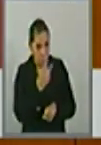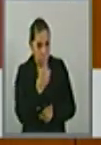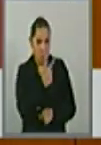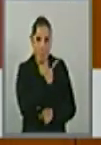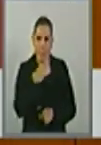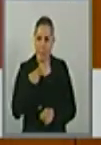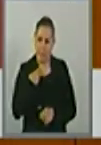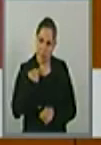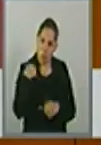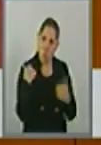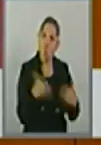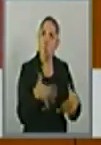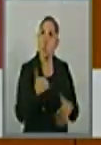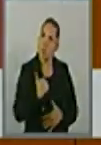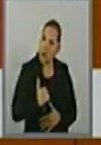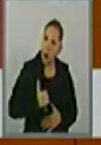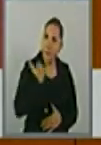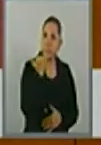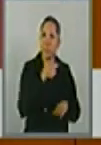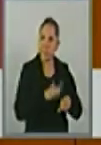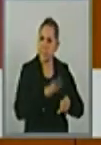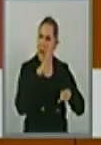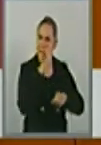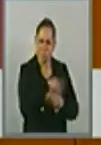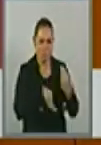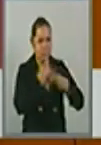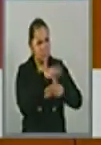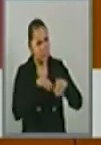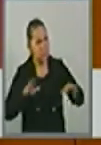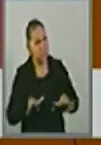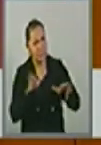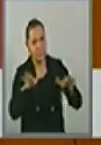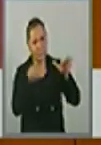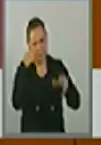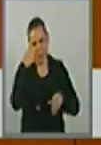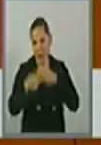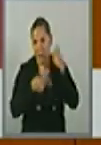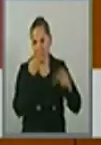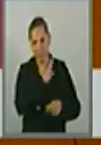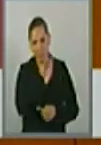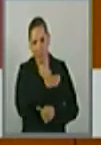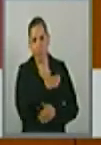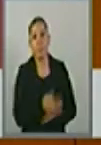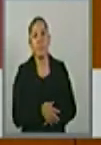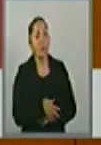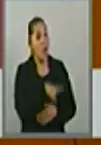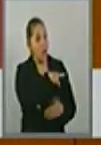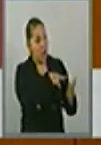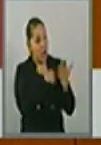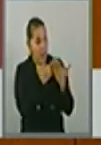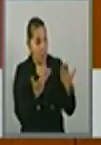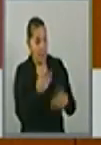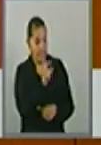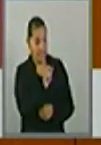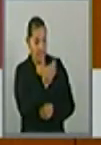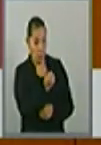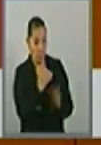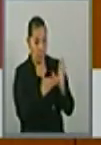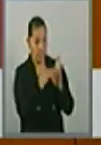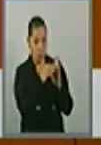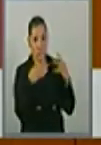la secretaria de turismo reporta año récord pues méxico ha recibido más de 29 millones de turistas